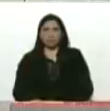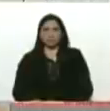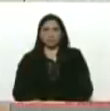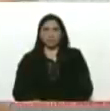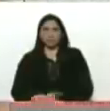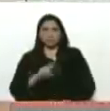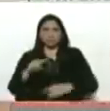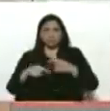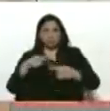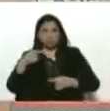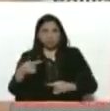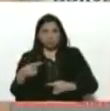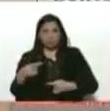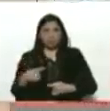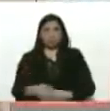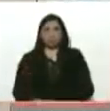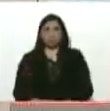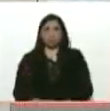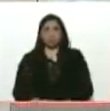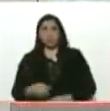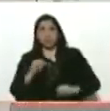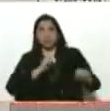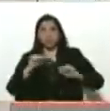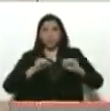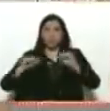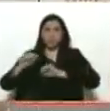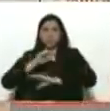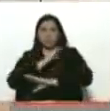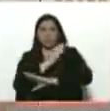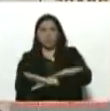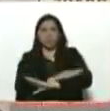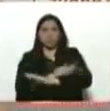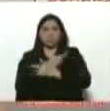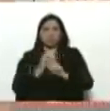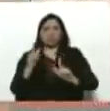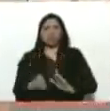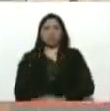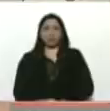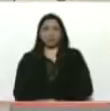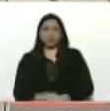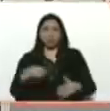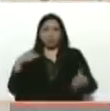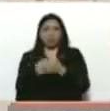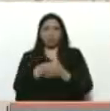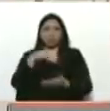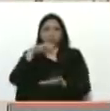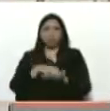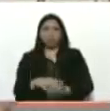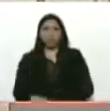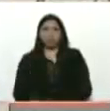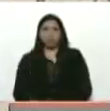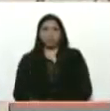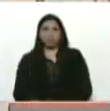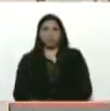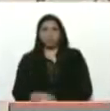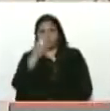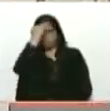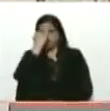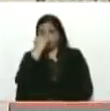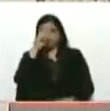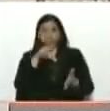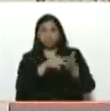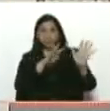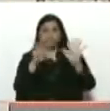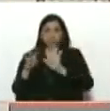Luego, el movimiento Fuerza y Libertad, golpe de Estado y ataques terroristas en agosto del 2019